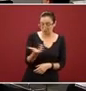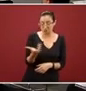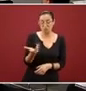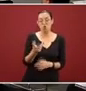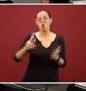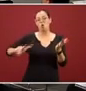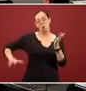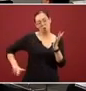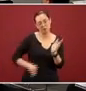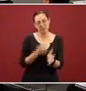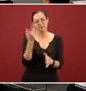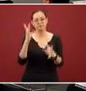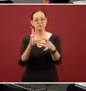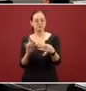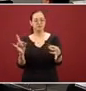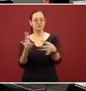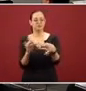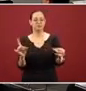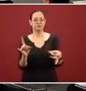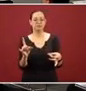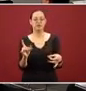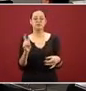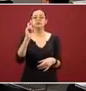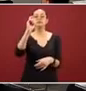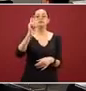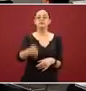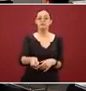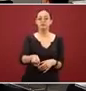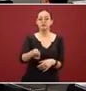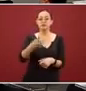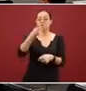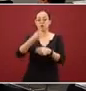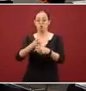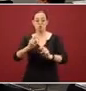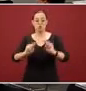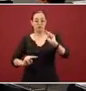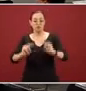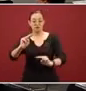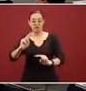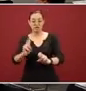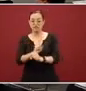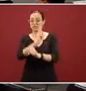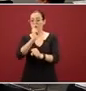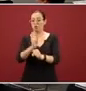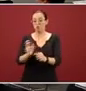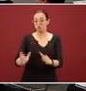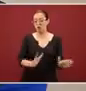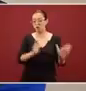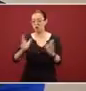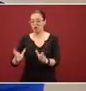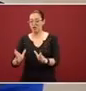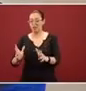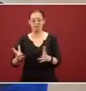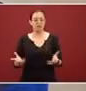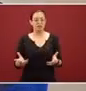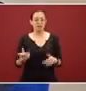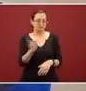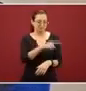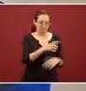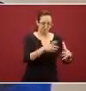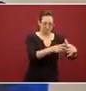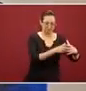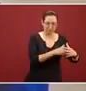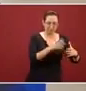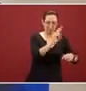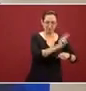otras ocasiones, que no deben considerarse como de segundo nivel o de segunda capacidad respecto a la contención. De